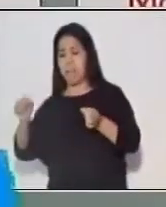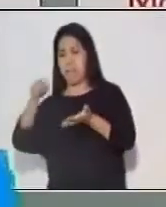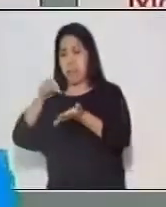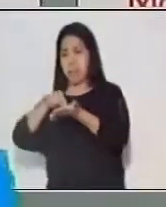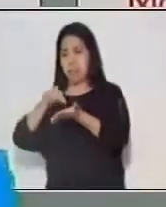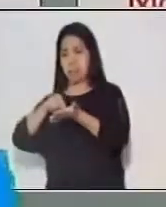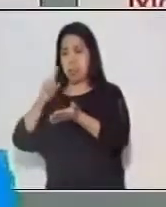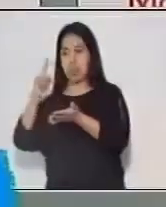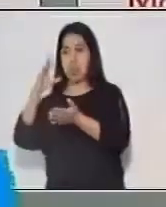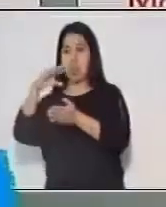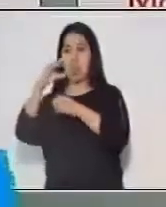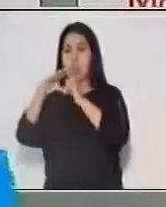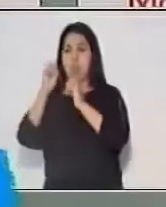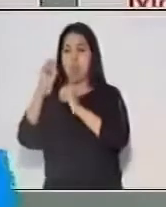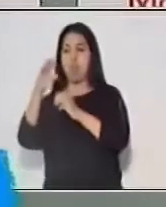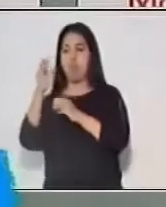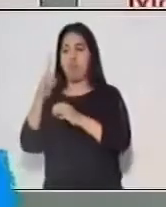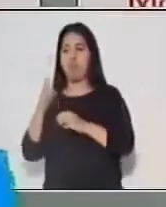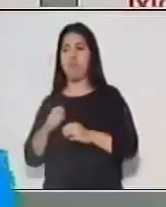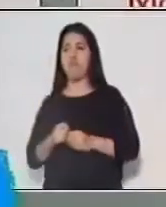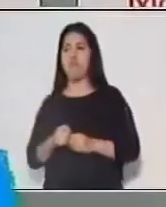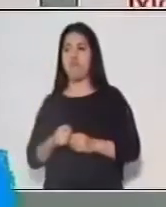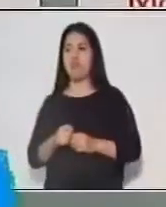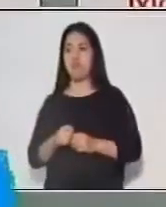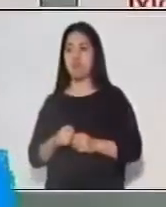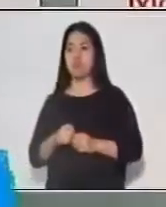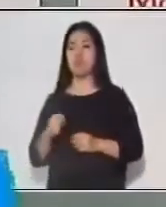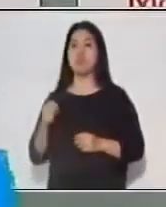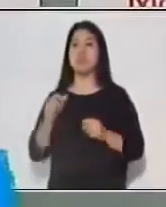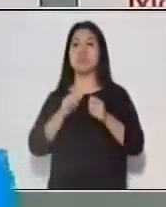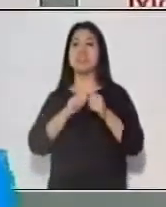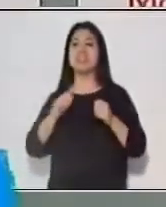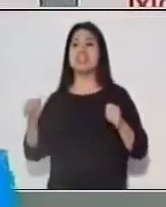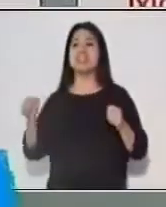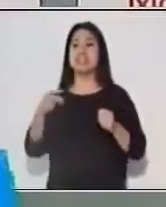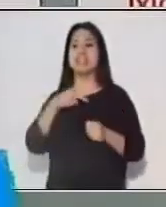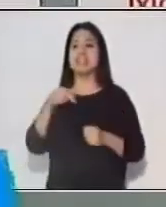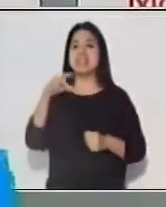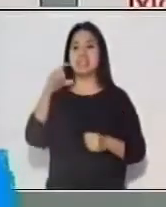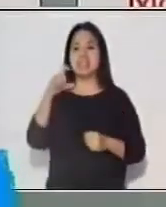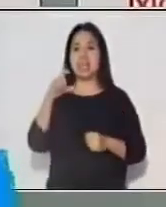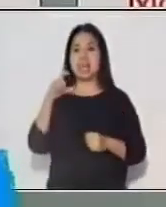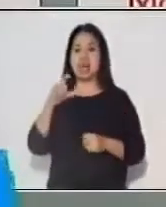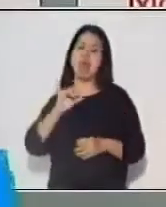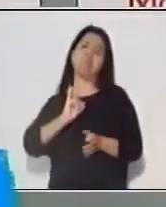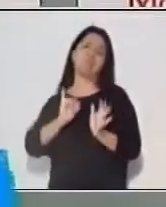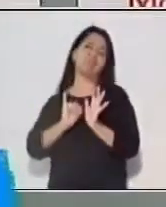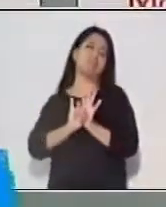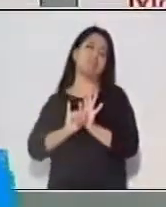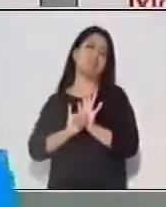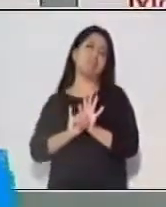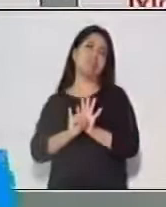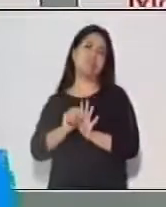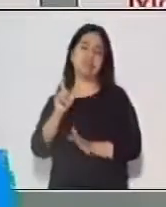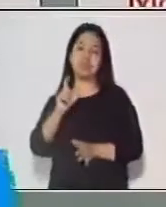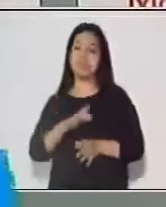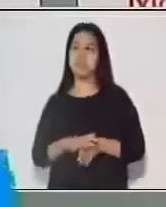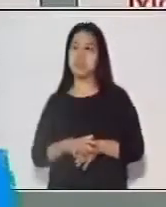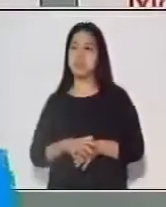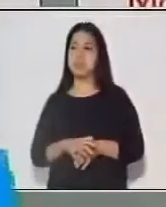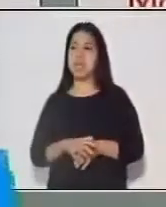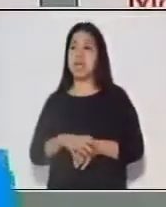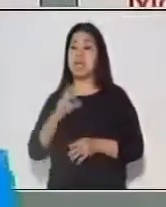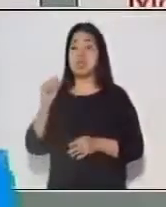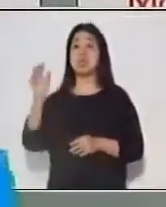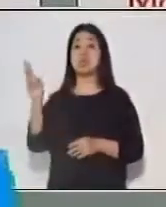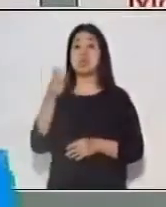los focos, esa distancia se llama C, o la identificamos como C. Y esos son nuestros tres